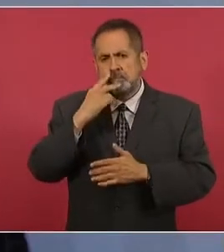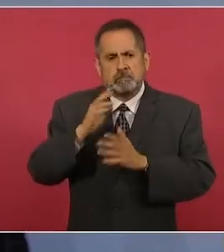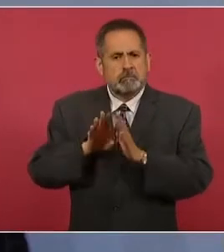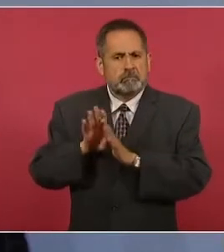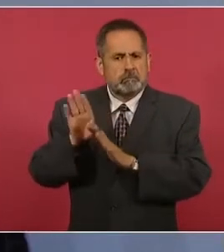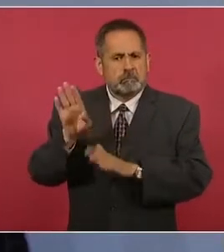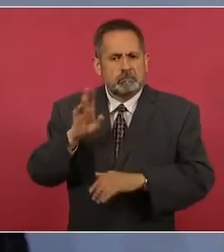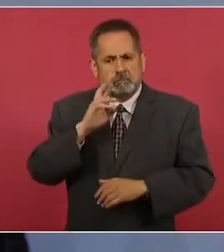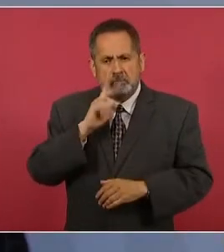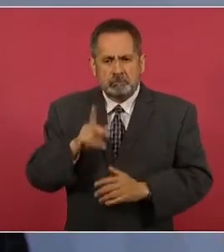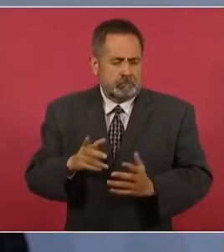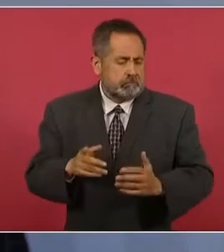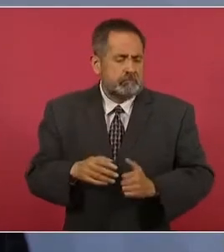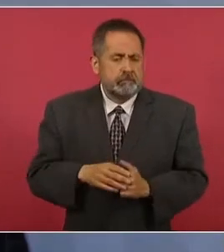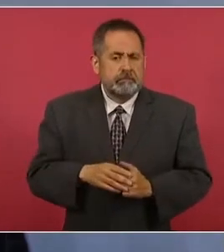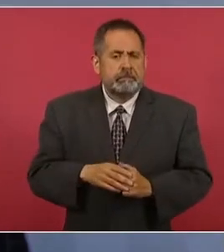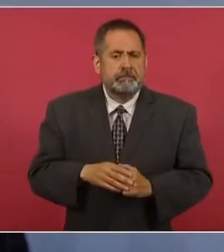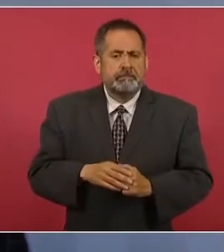el que